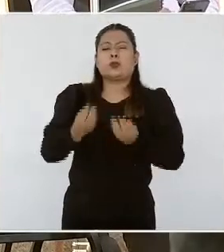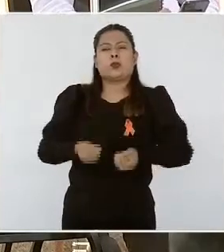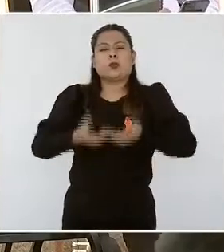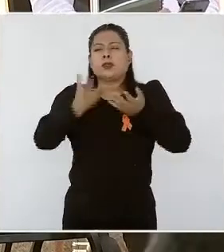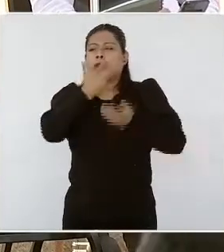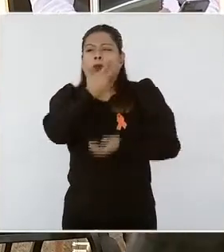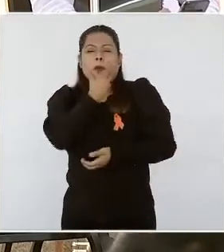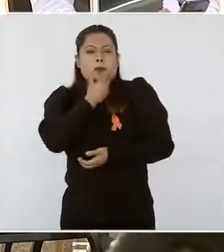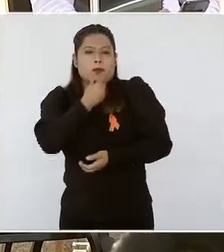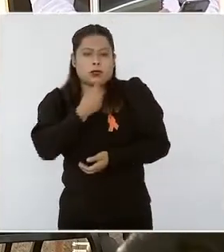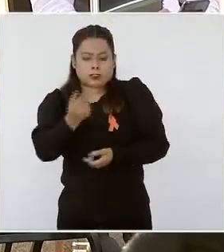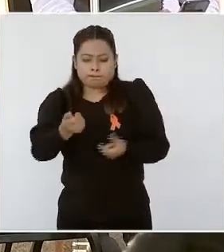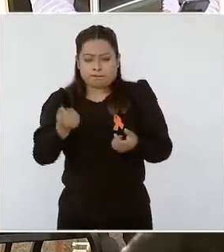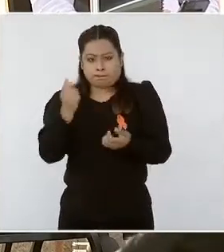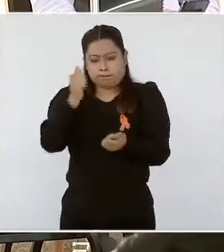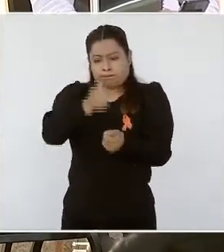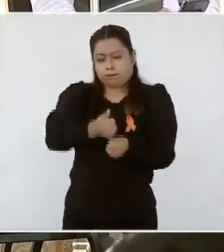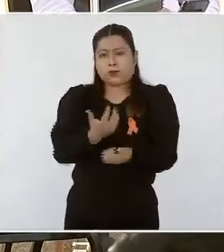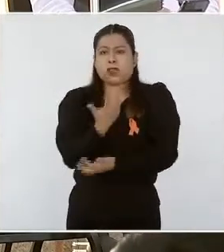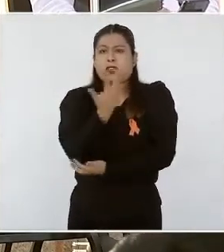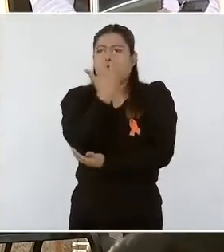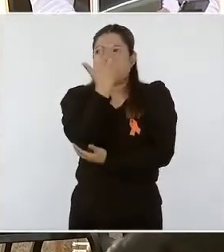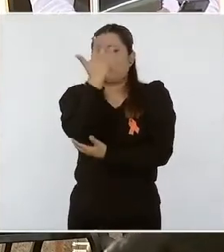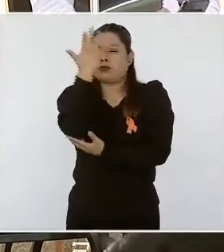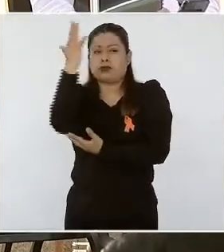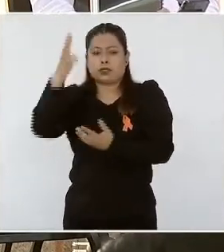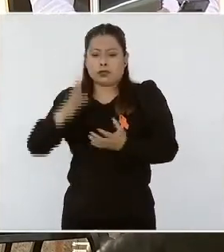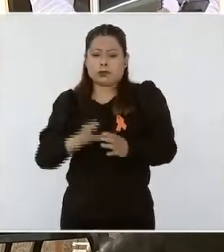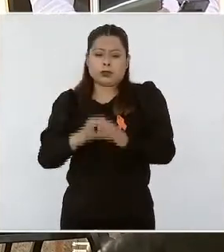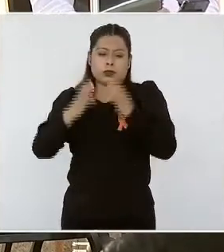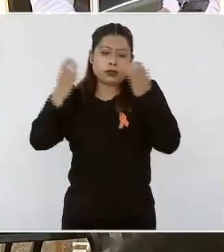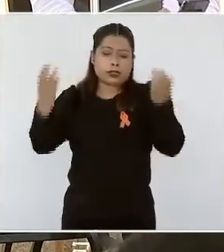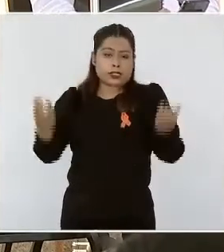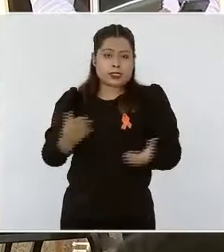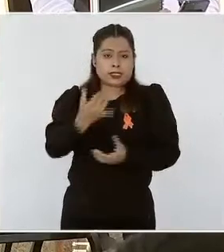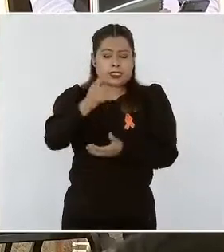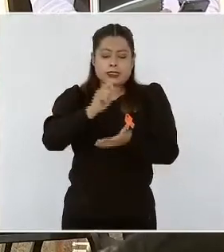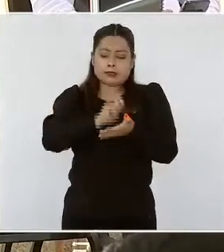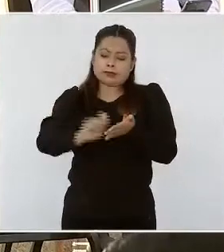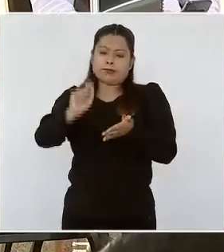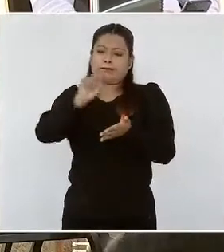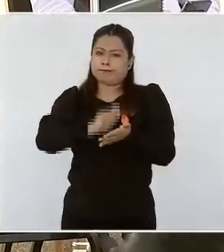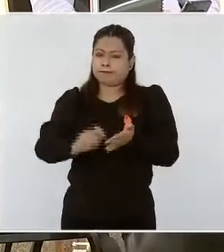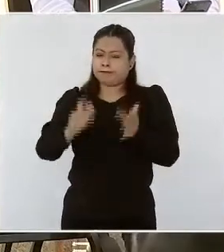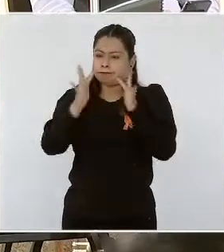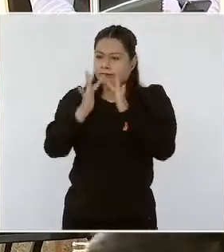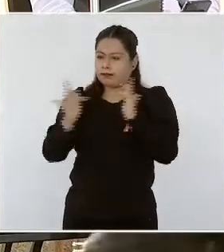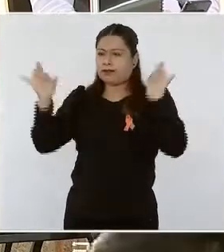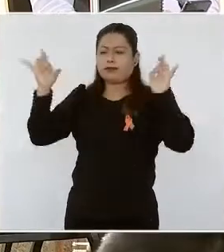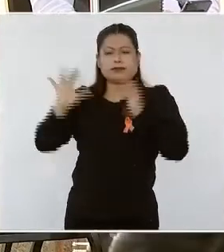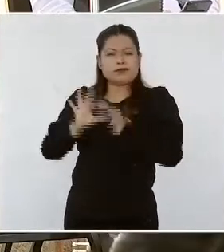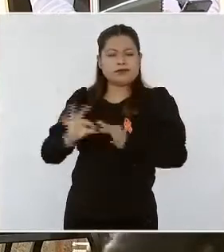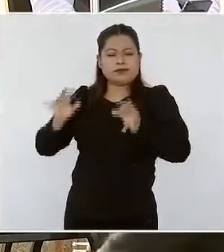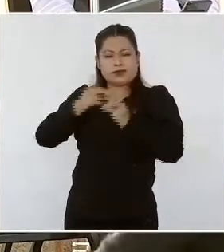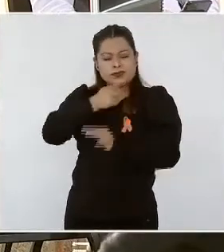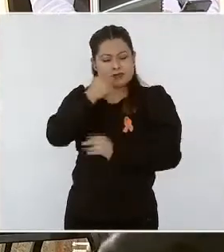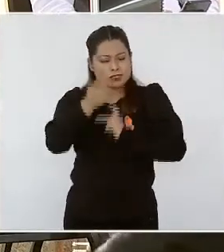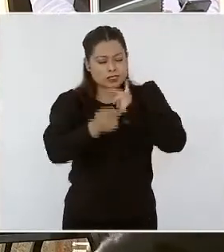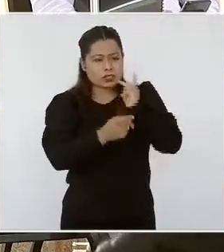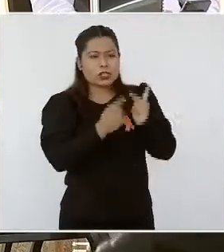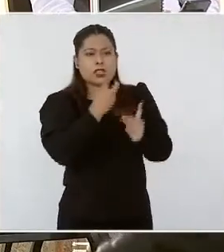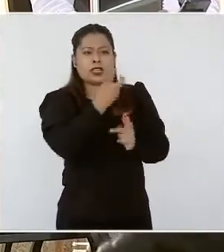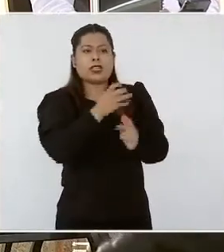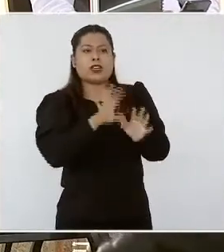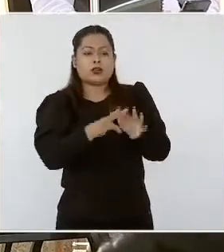cuántos hombres que siembran árboles, como en el cuento de Jean Genet, el escritor francés, que hablaba de este hombre que un día